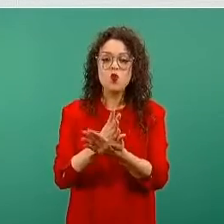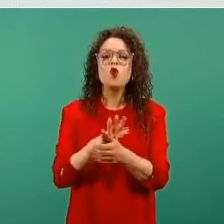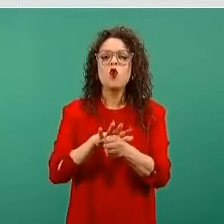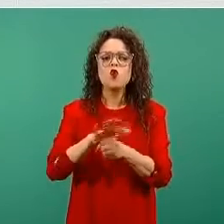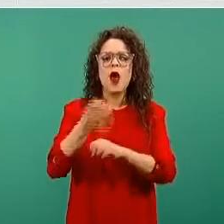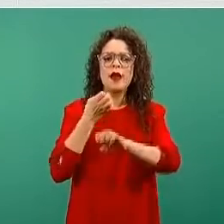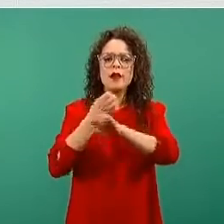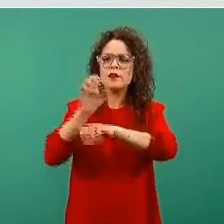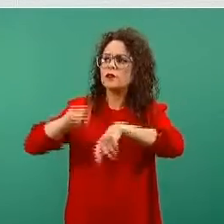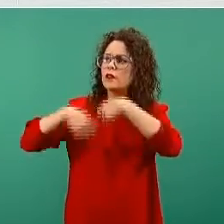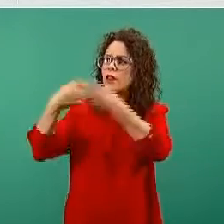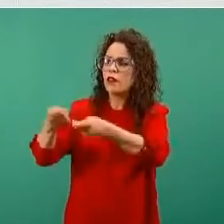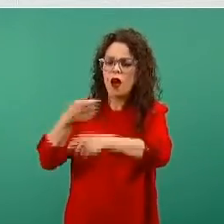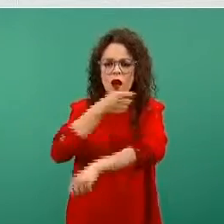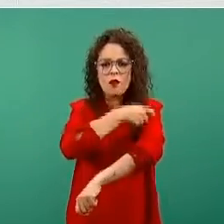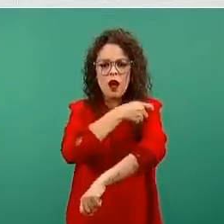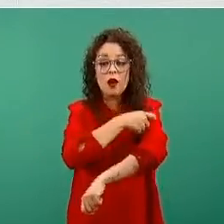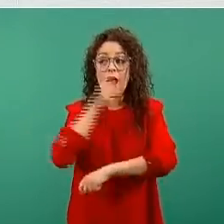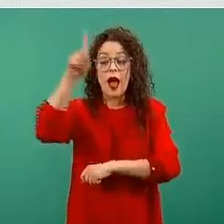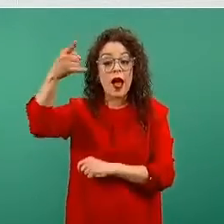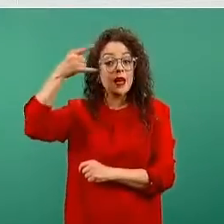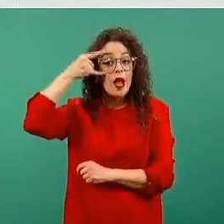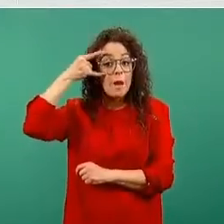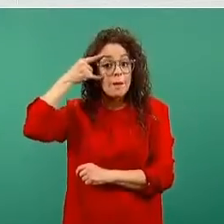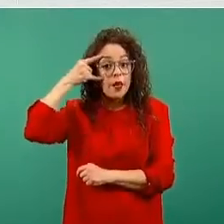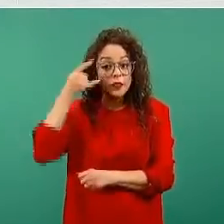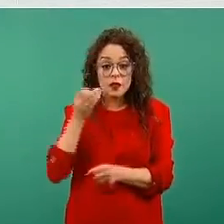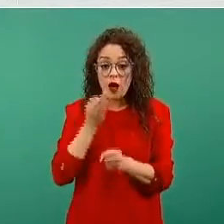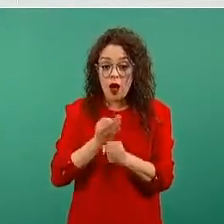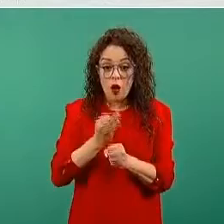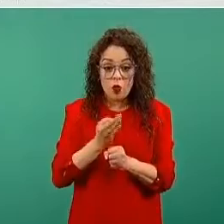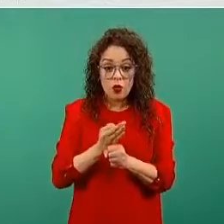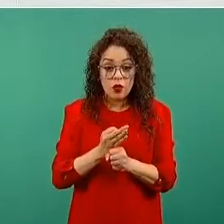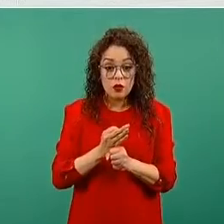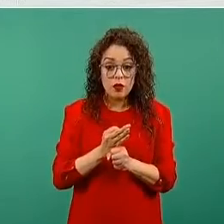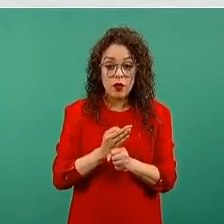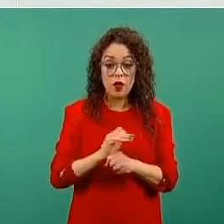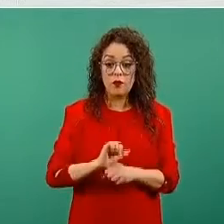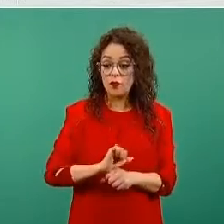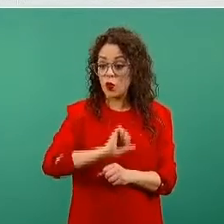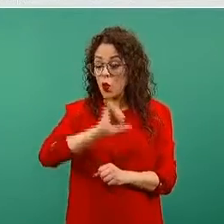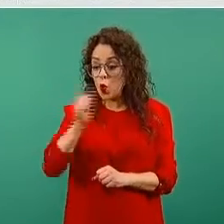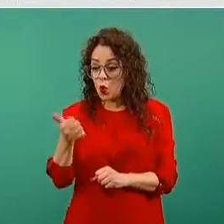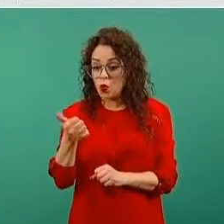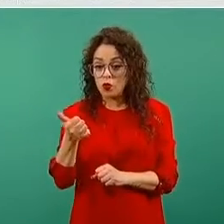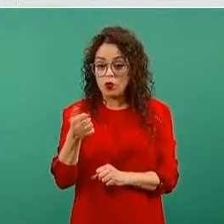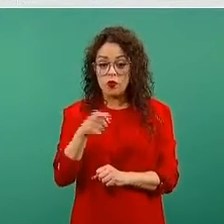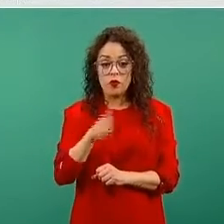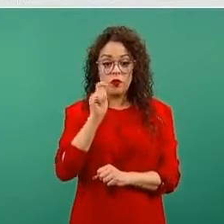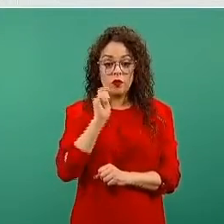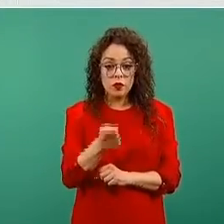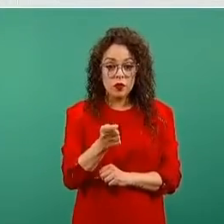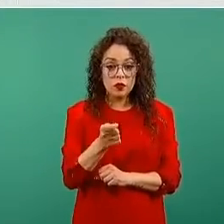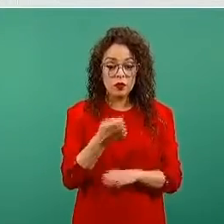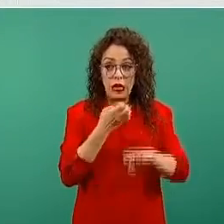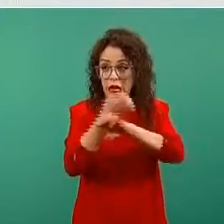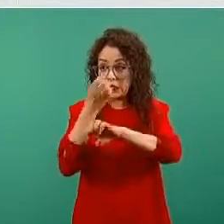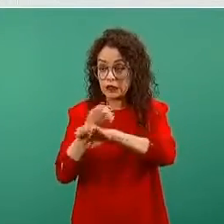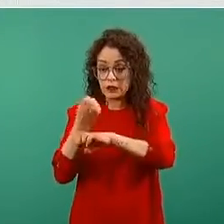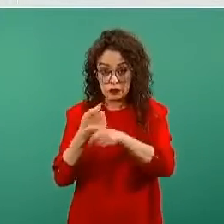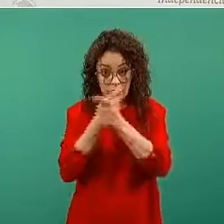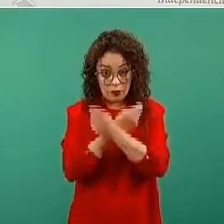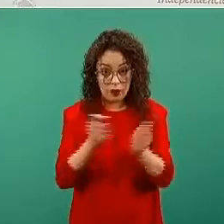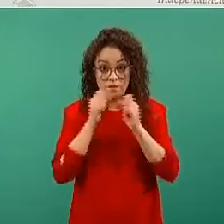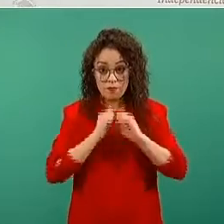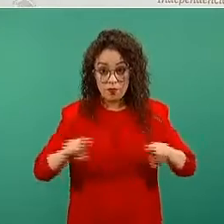este momento no estamos ampliando la vacunación a trabajadoras y trabajadores de educación en otras entidades